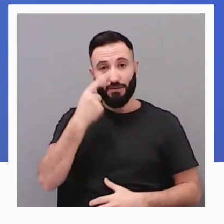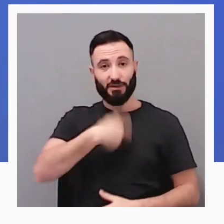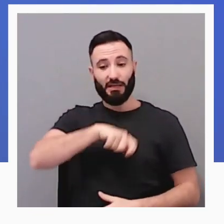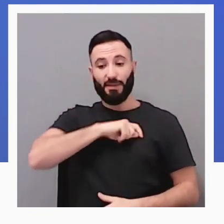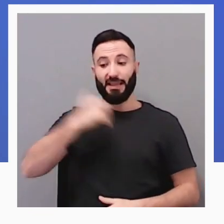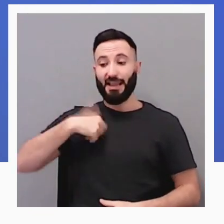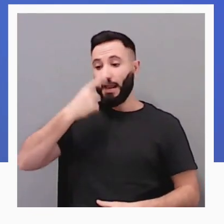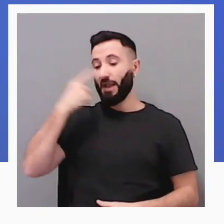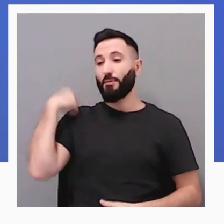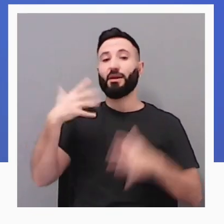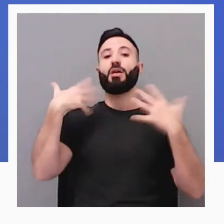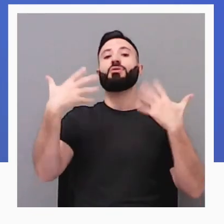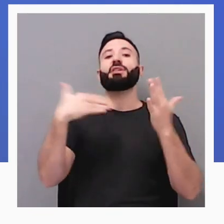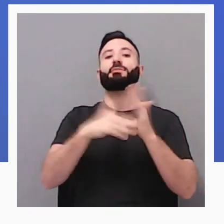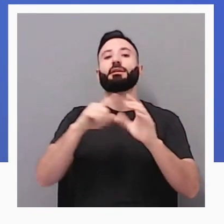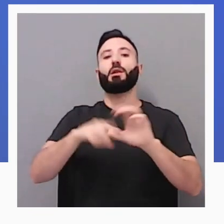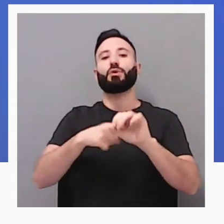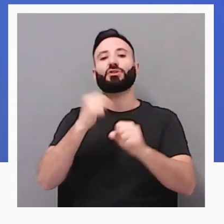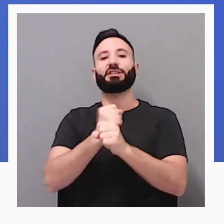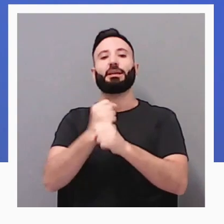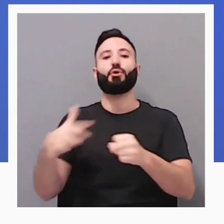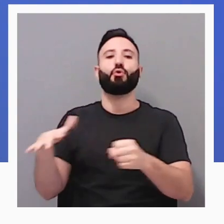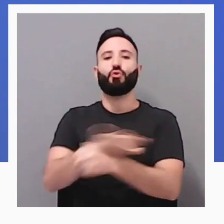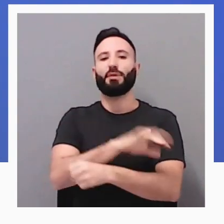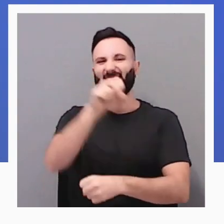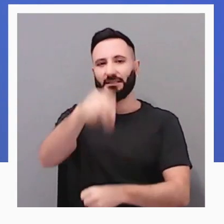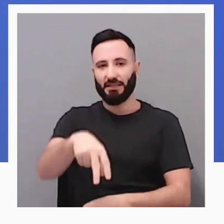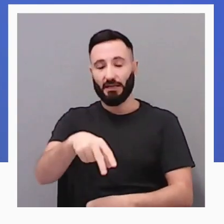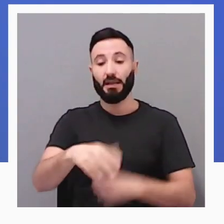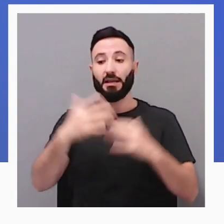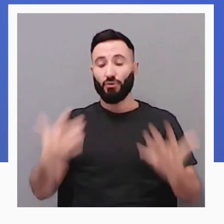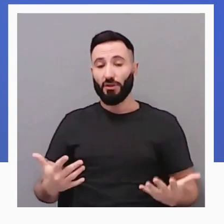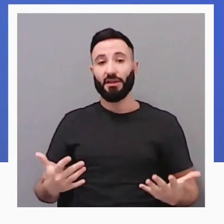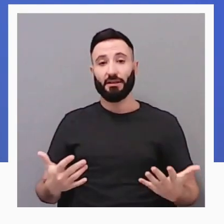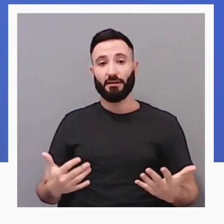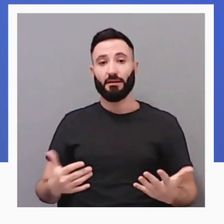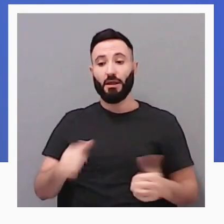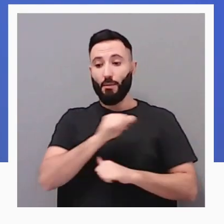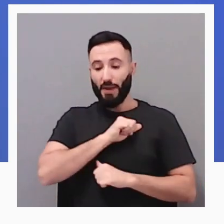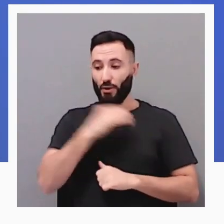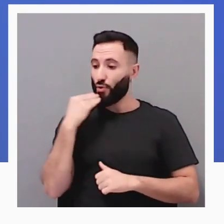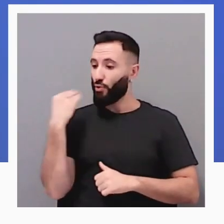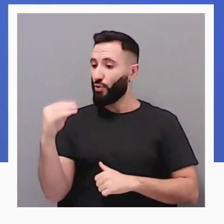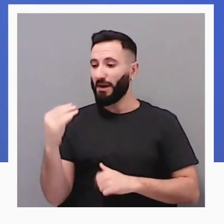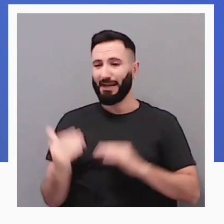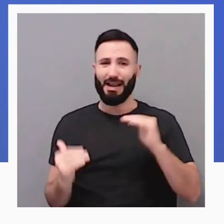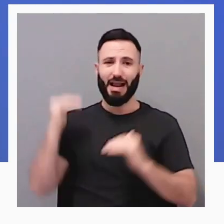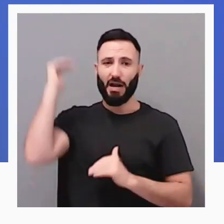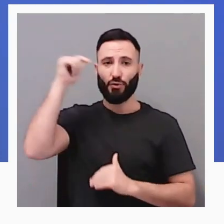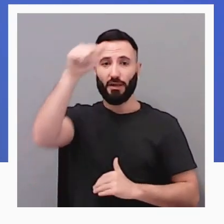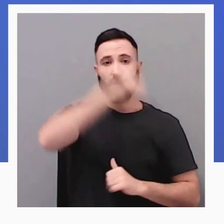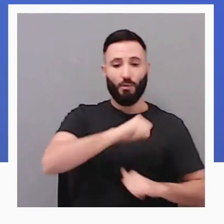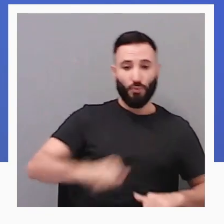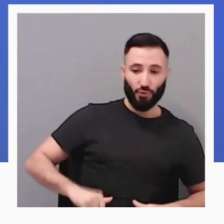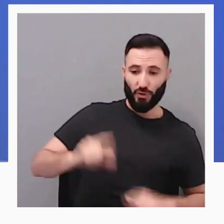año pasado 10.000 puestos de trabajo sin cubrir. Y, sin embargo, tenemos un paro juvenil altísimo aquí en Portugal y todavía más alto